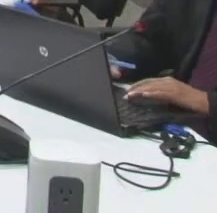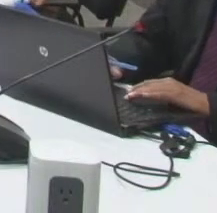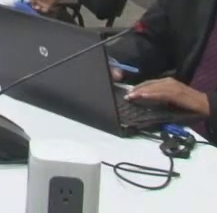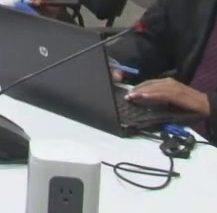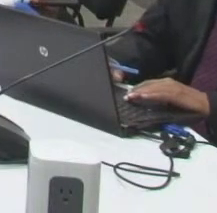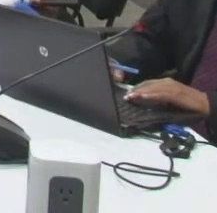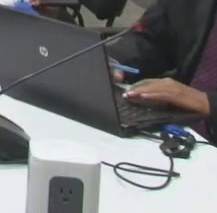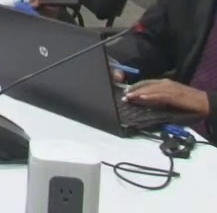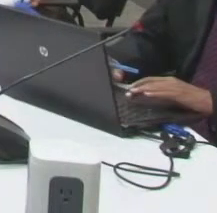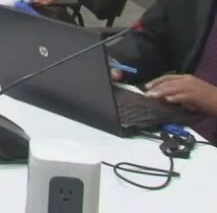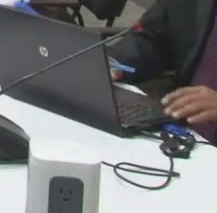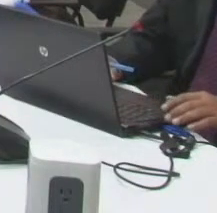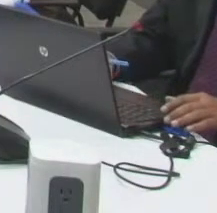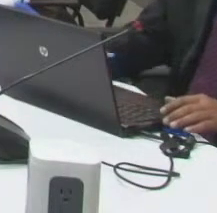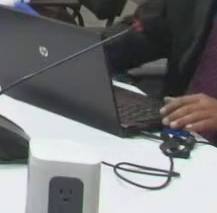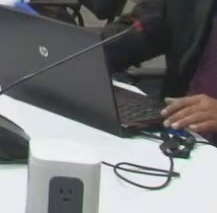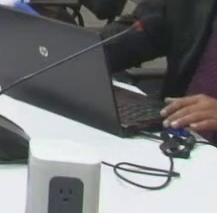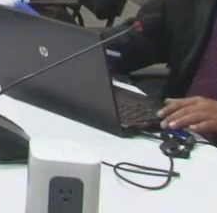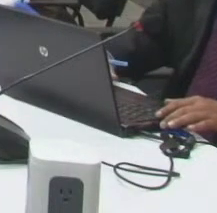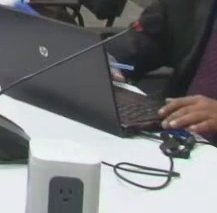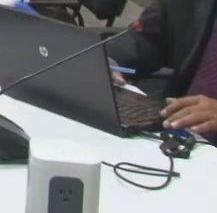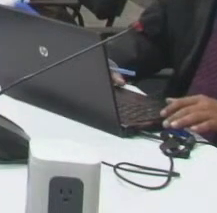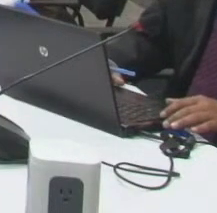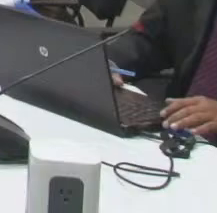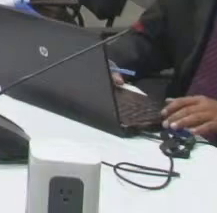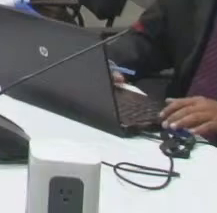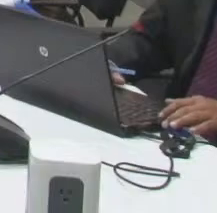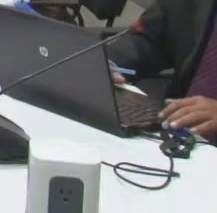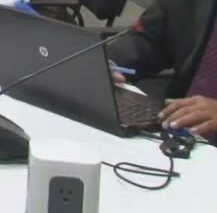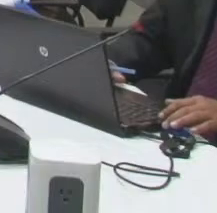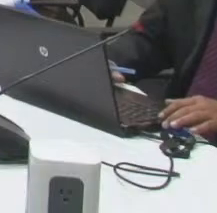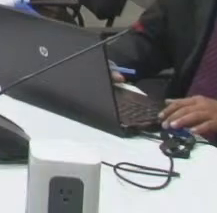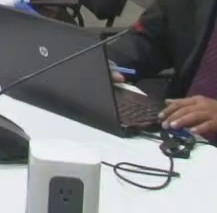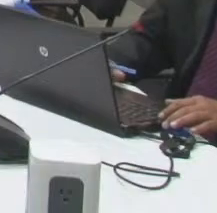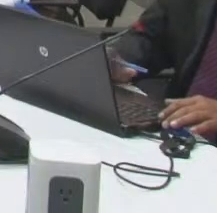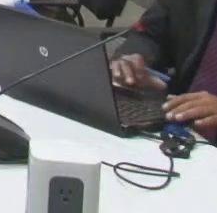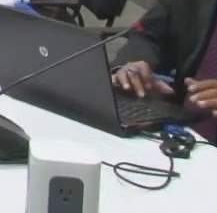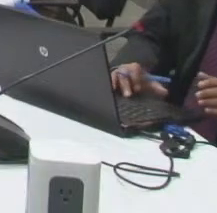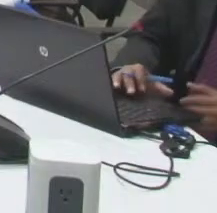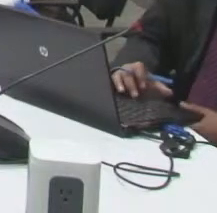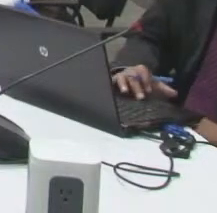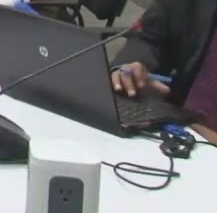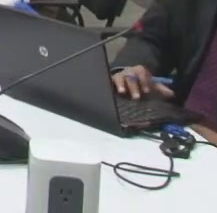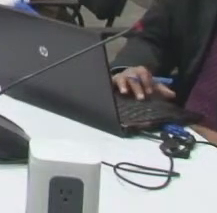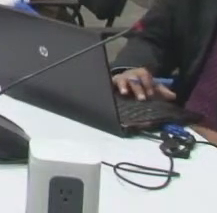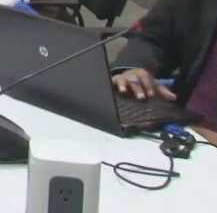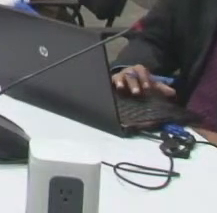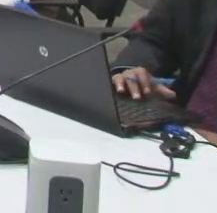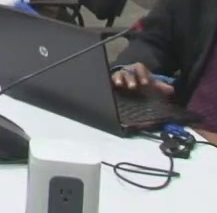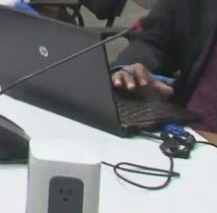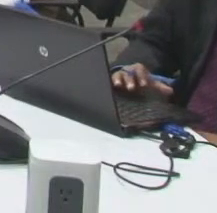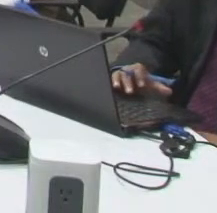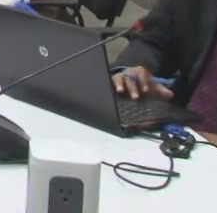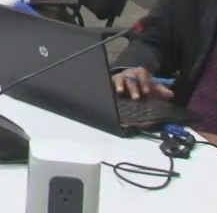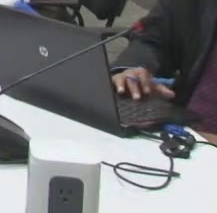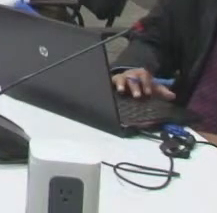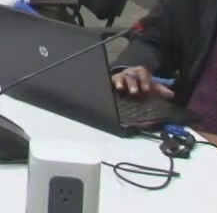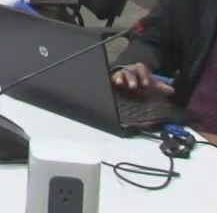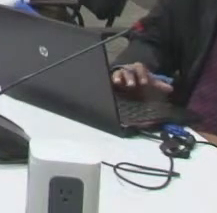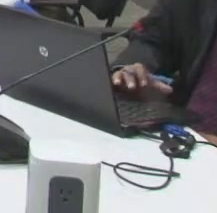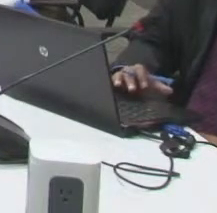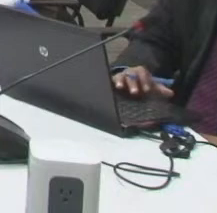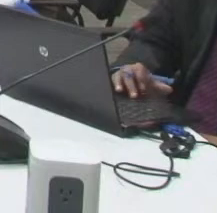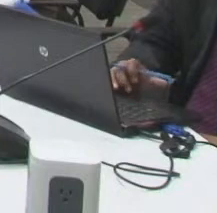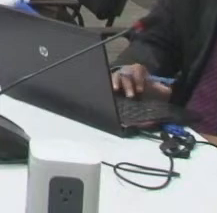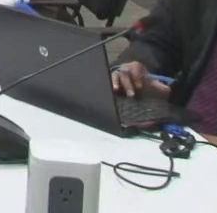En el literal C, sí. ¿Se leería así? C, promover la protección de los derechos de